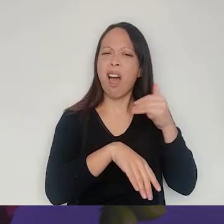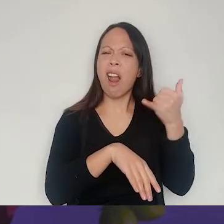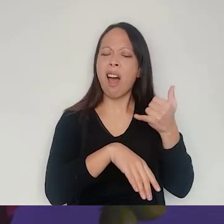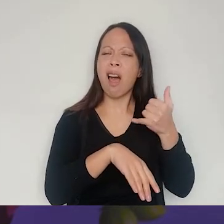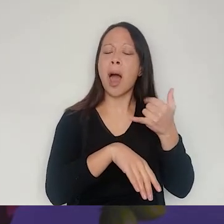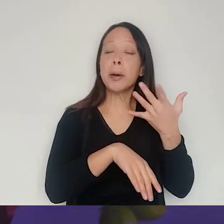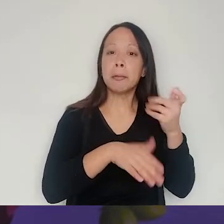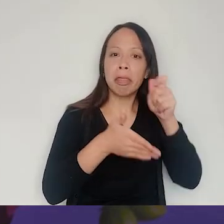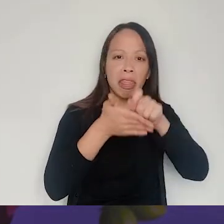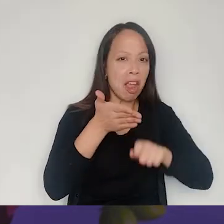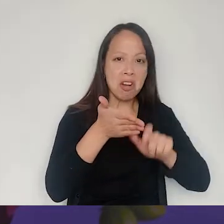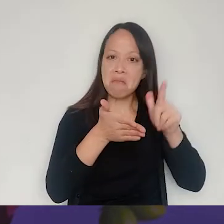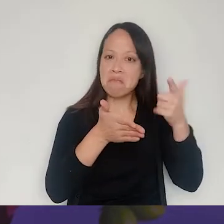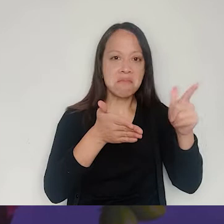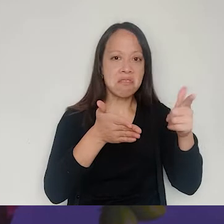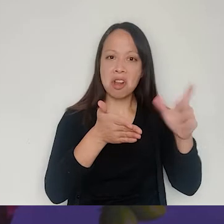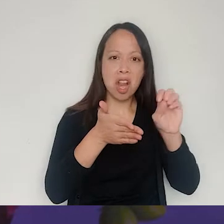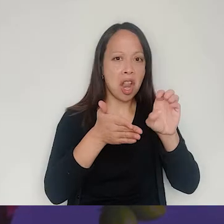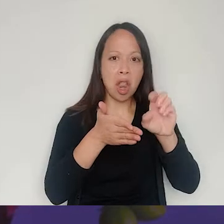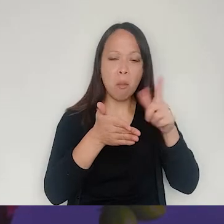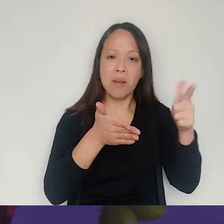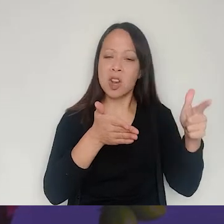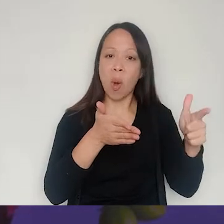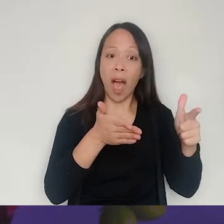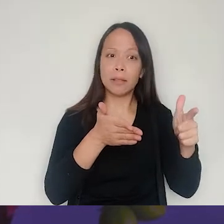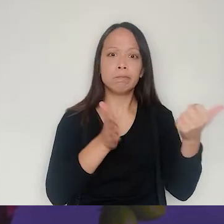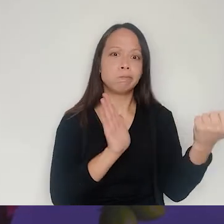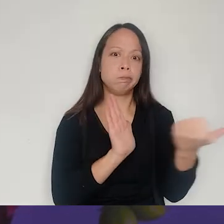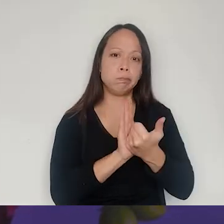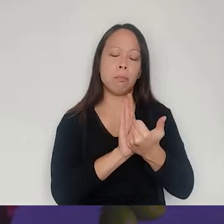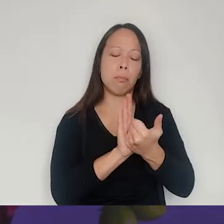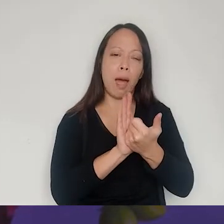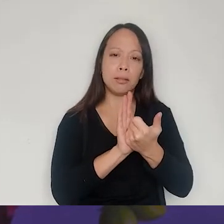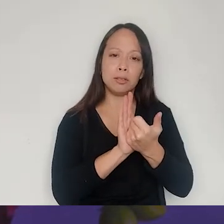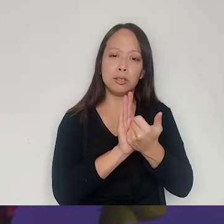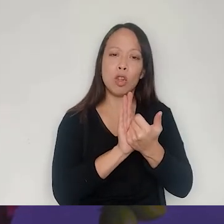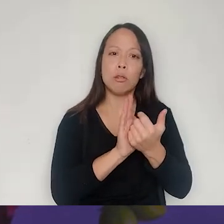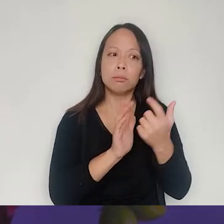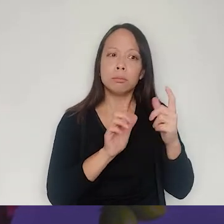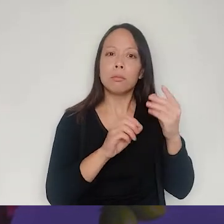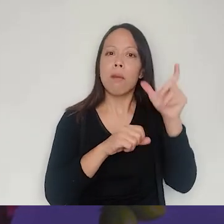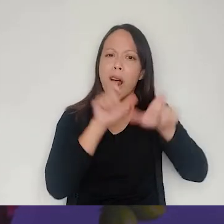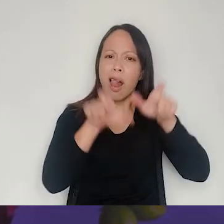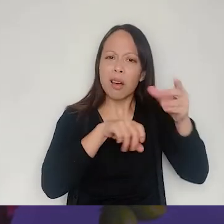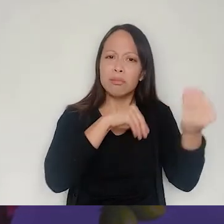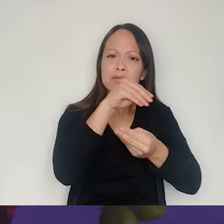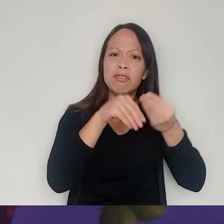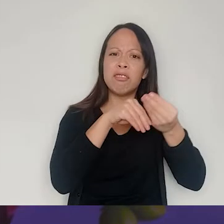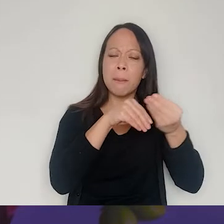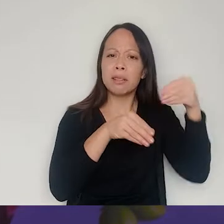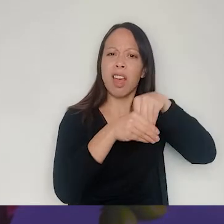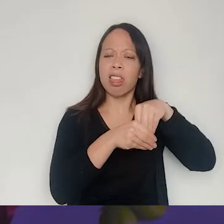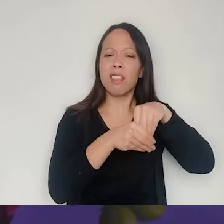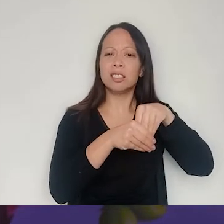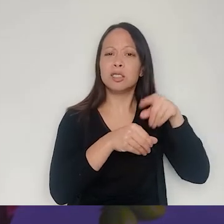encontramos fue que las consecuencias y el impacto eran mucho mayor. Y no estamos comparando con cualquier paciente de